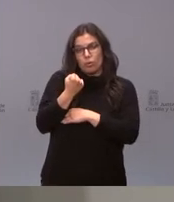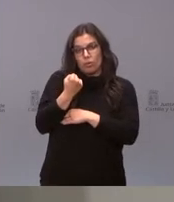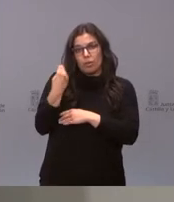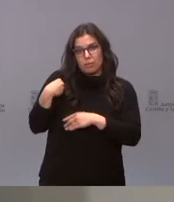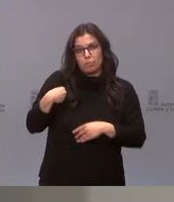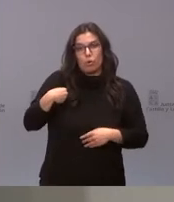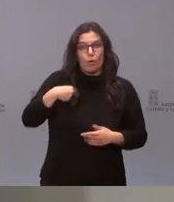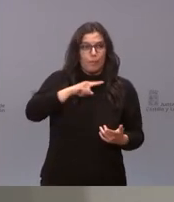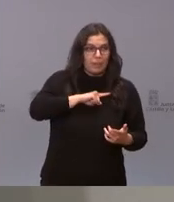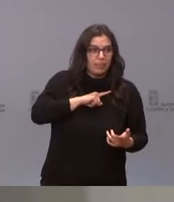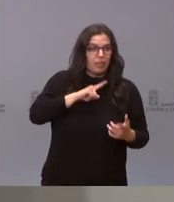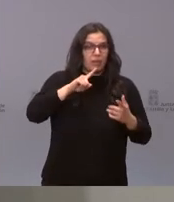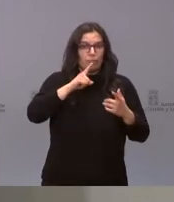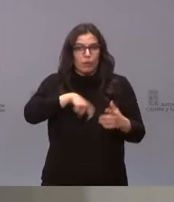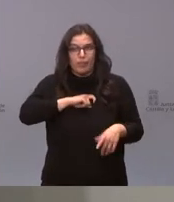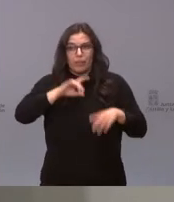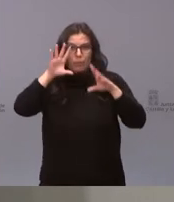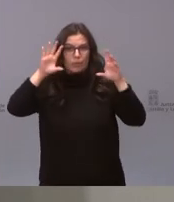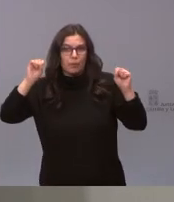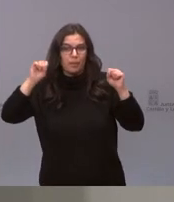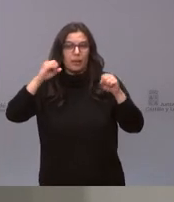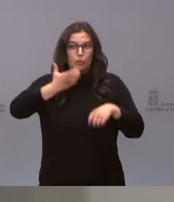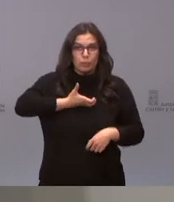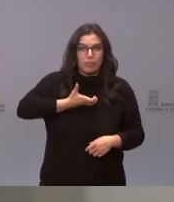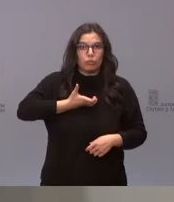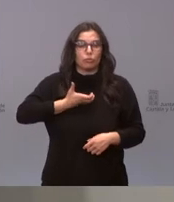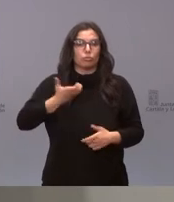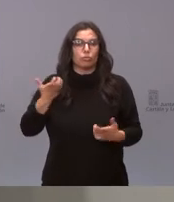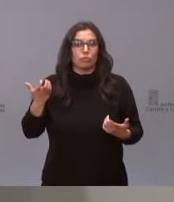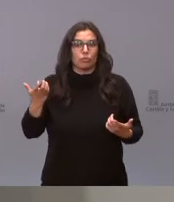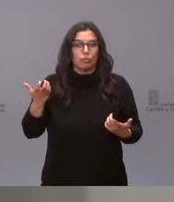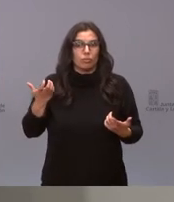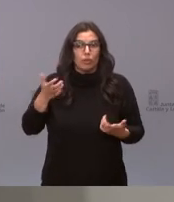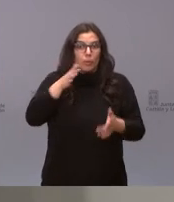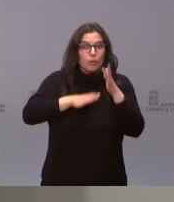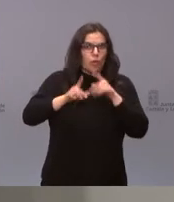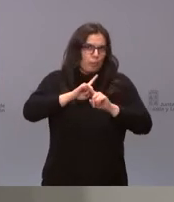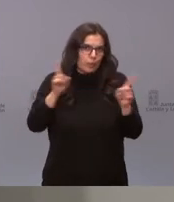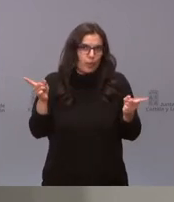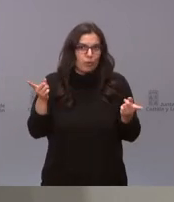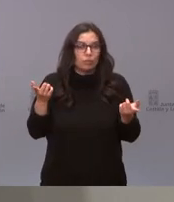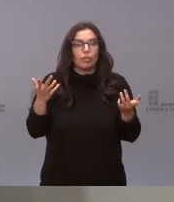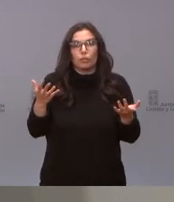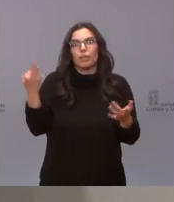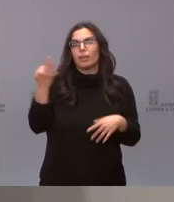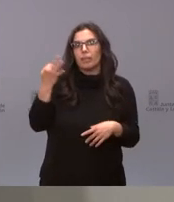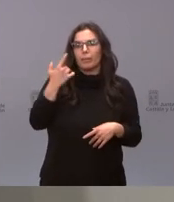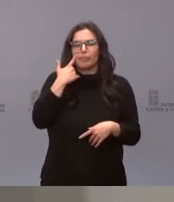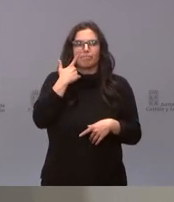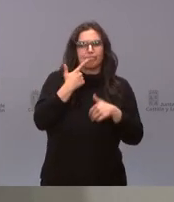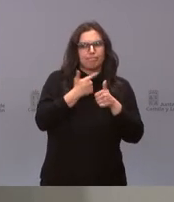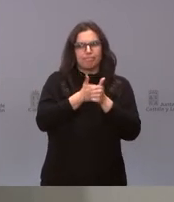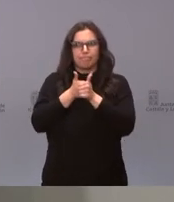y cuerpos de seguridad del estado de los de los ayuntamientos en los botellones están prohibidos por lo tanto habría que hacer un seguimiento muy